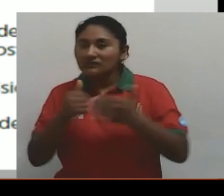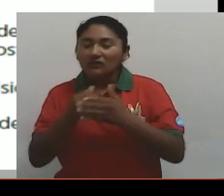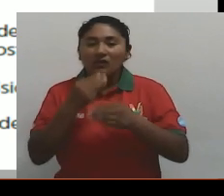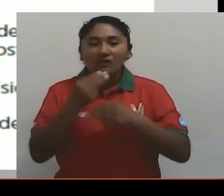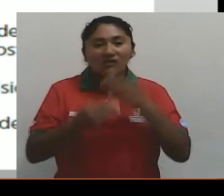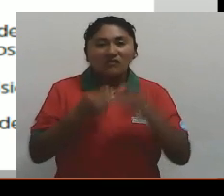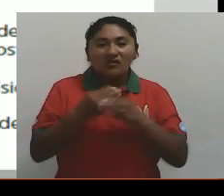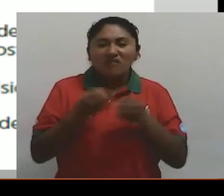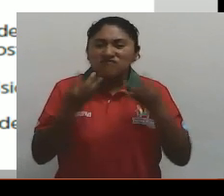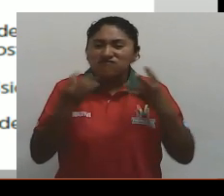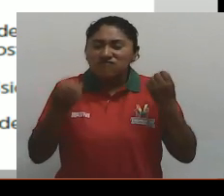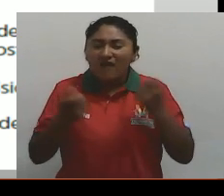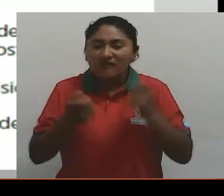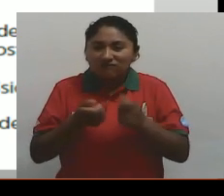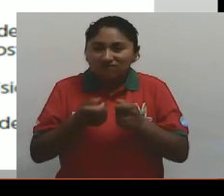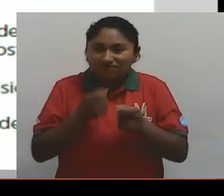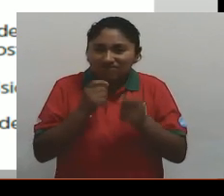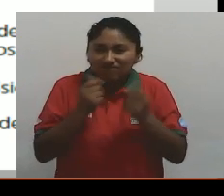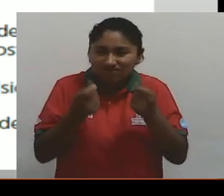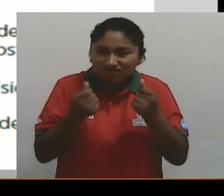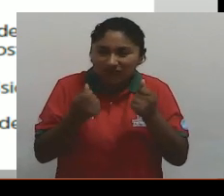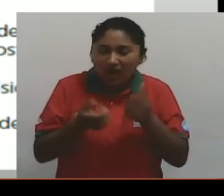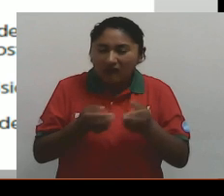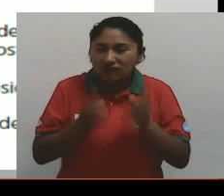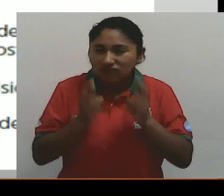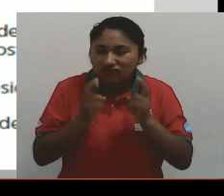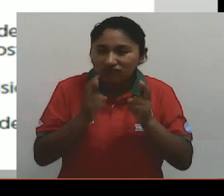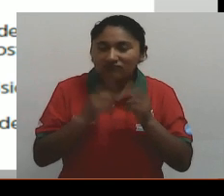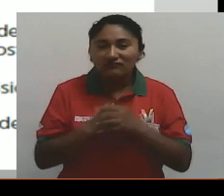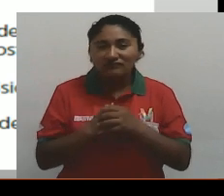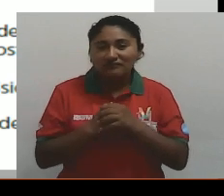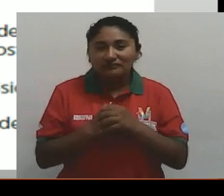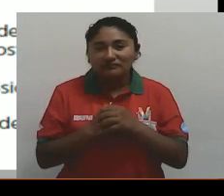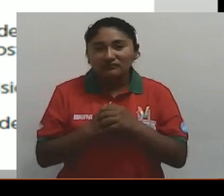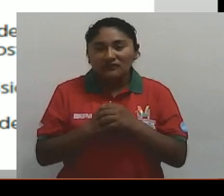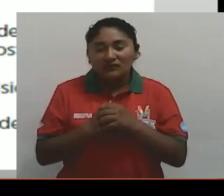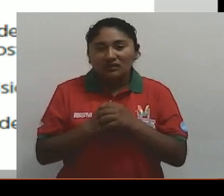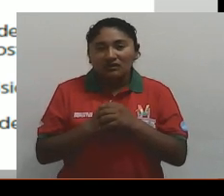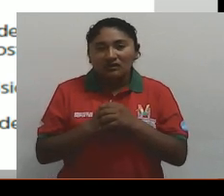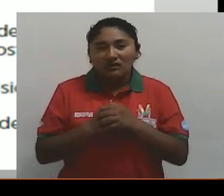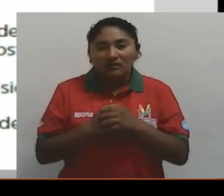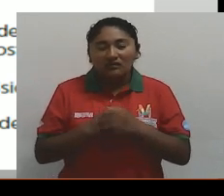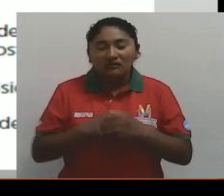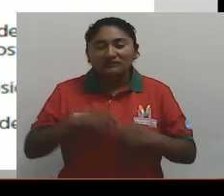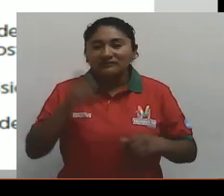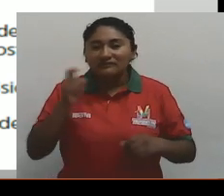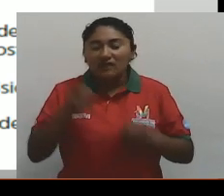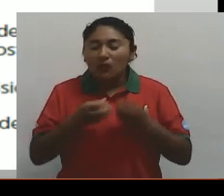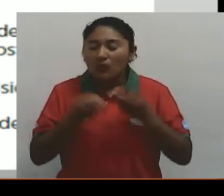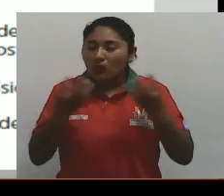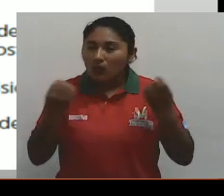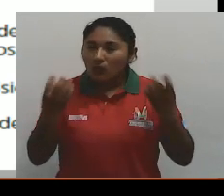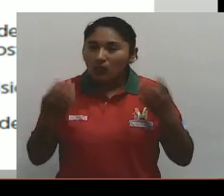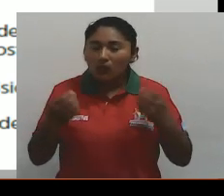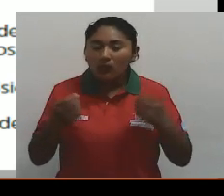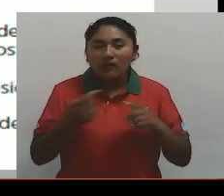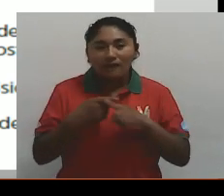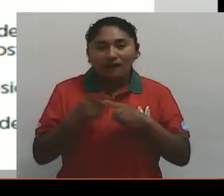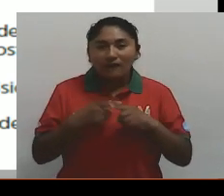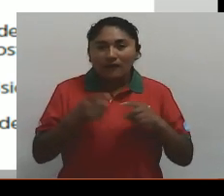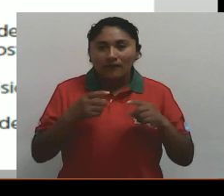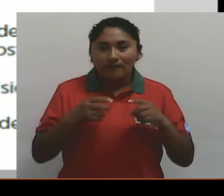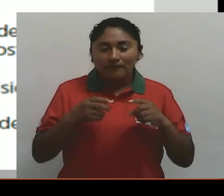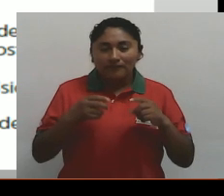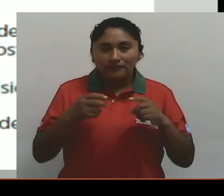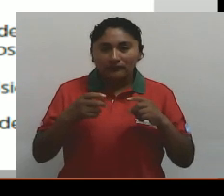acción es explosiva. El voleibol comprende aún varios elementos cruciales superpuestos, cuyas interacciones complementan y lo hacen único entre los juegos